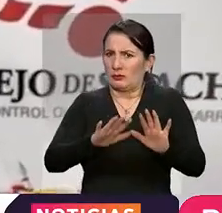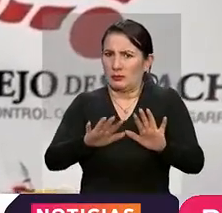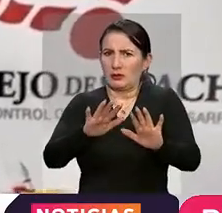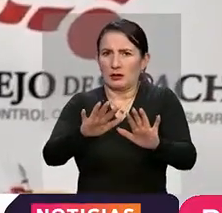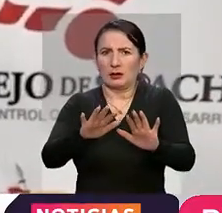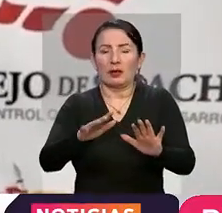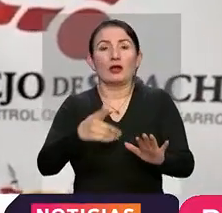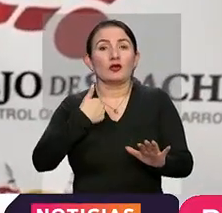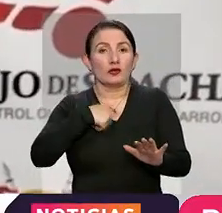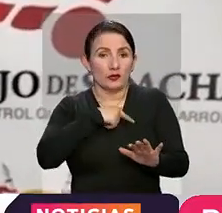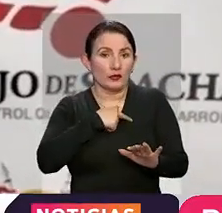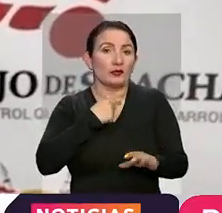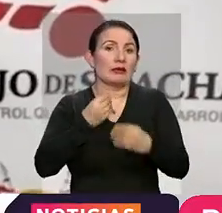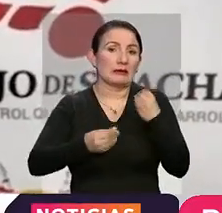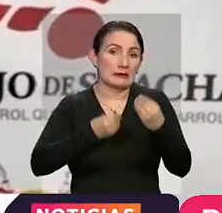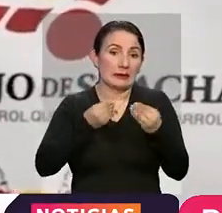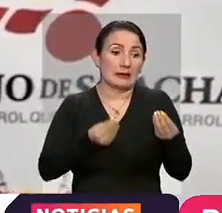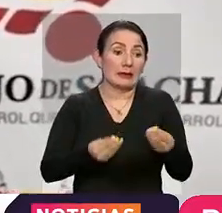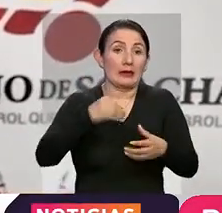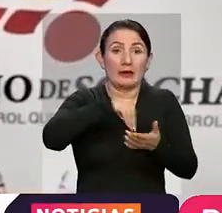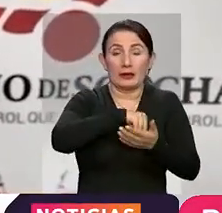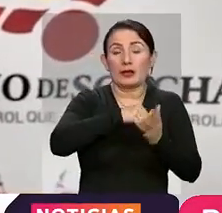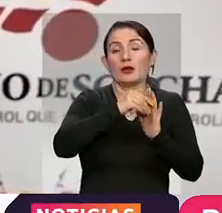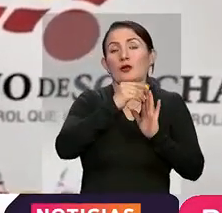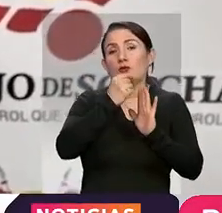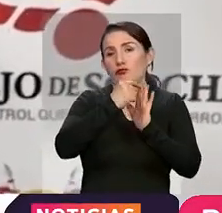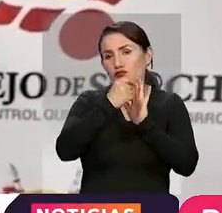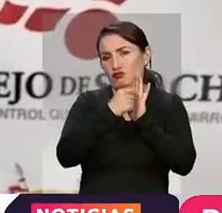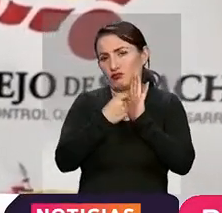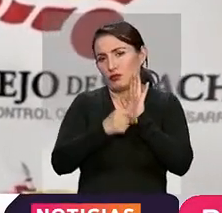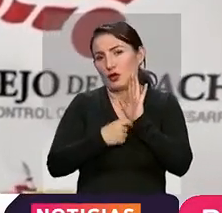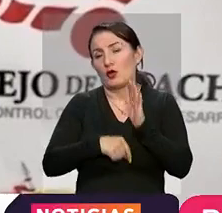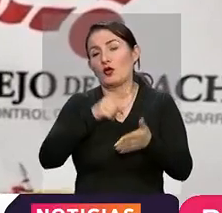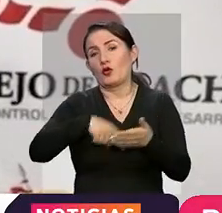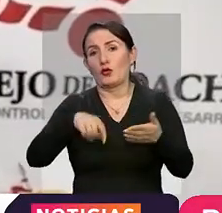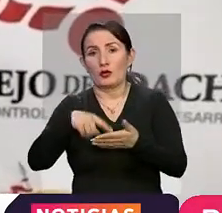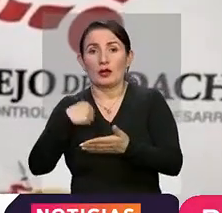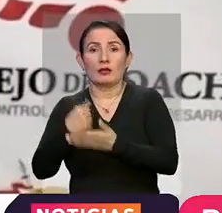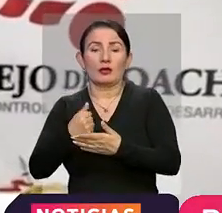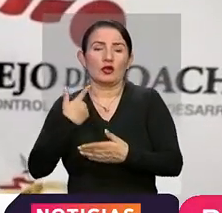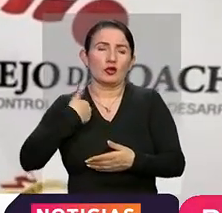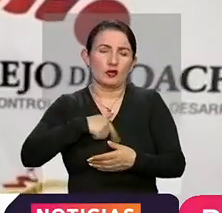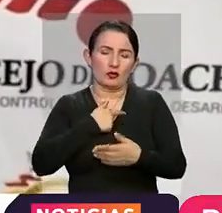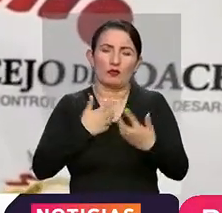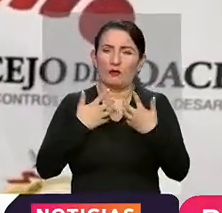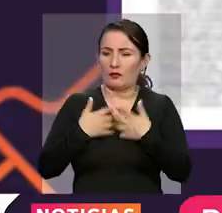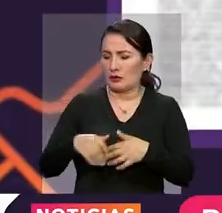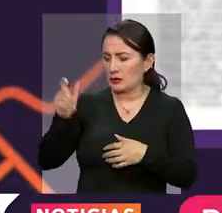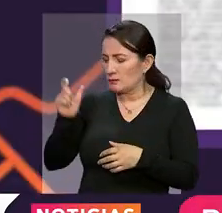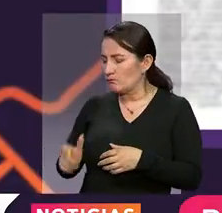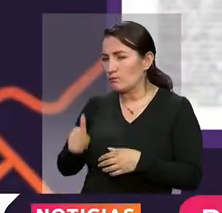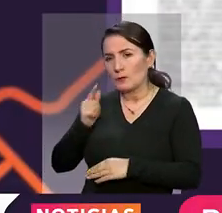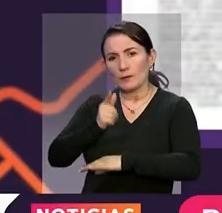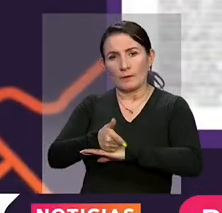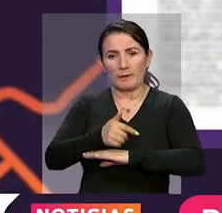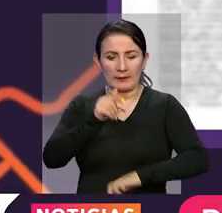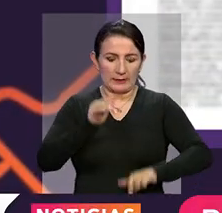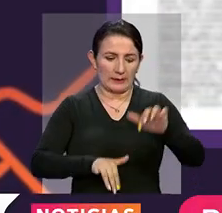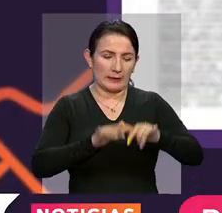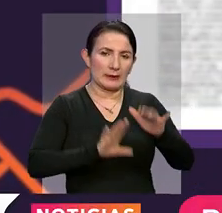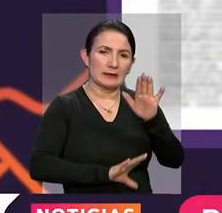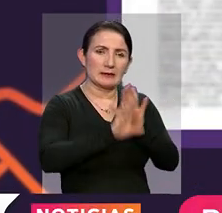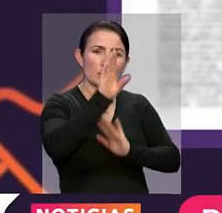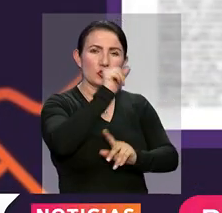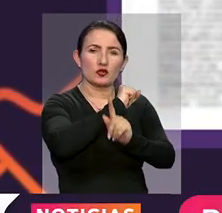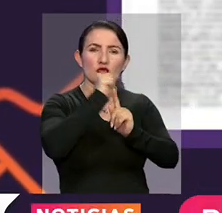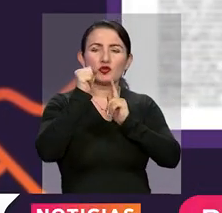no somos los que adjudicamos el contrato. Entonces, simple y llanamente, sé que los funcionarios han actuado en debida orden. La Secretaría de Desarrollo